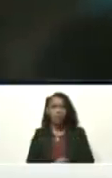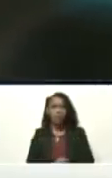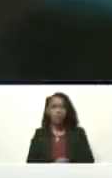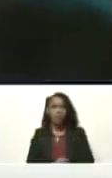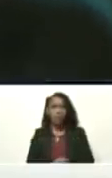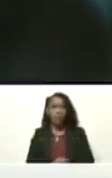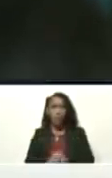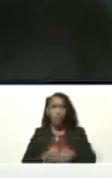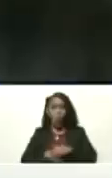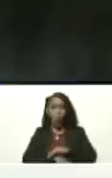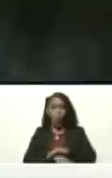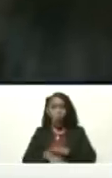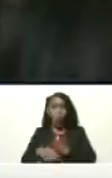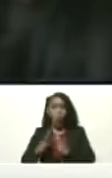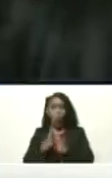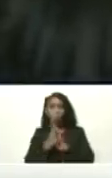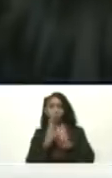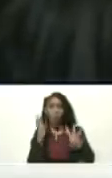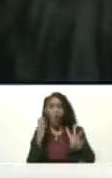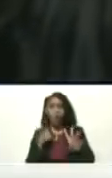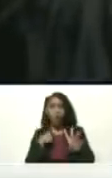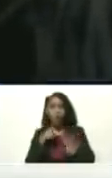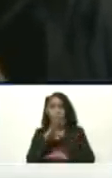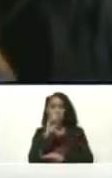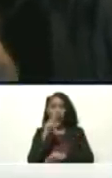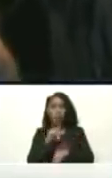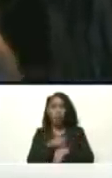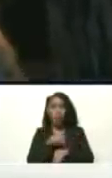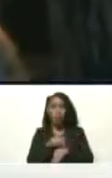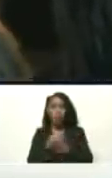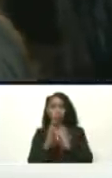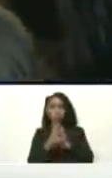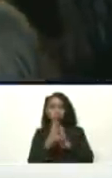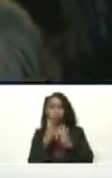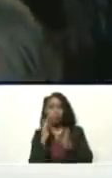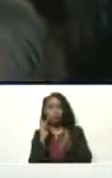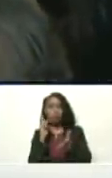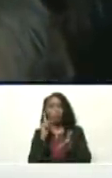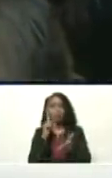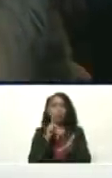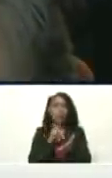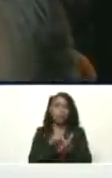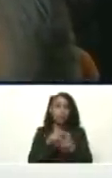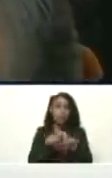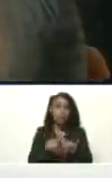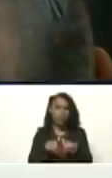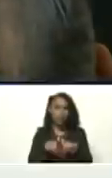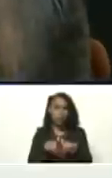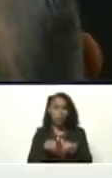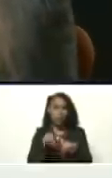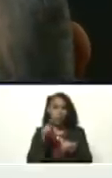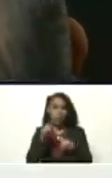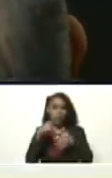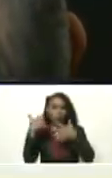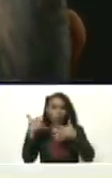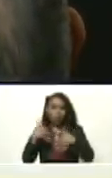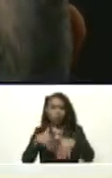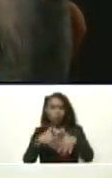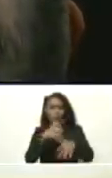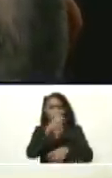Colas, yo eché 50 minutos por la cola para llegar aquí. Un gentío en la